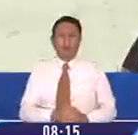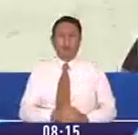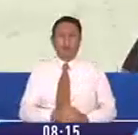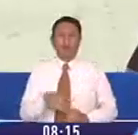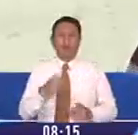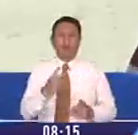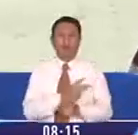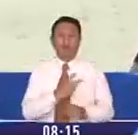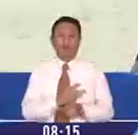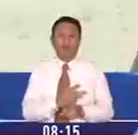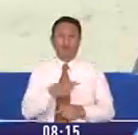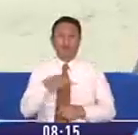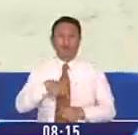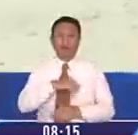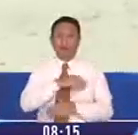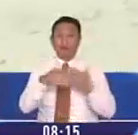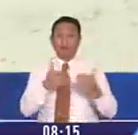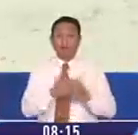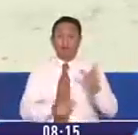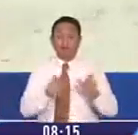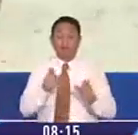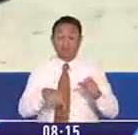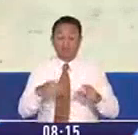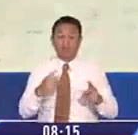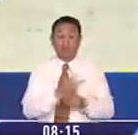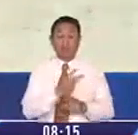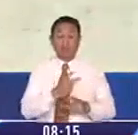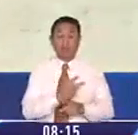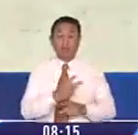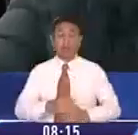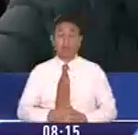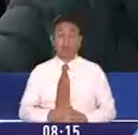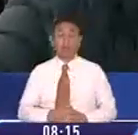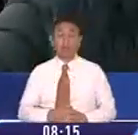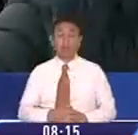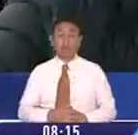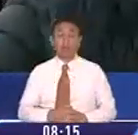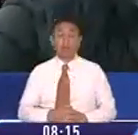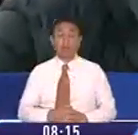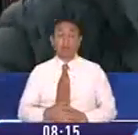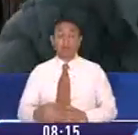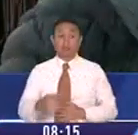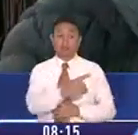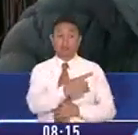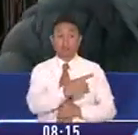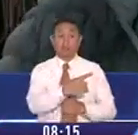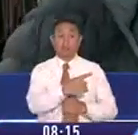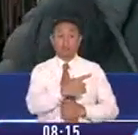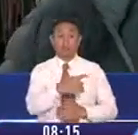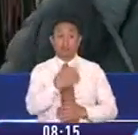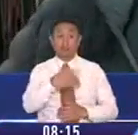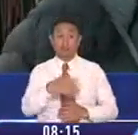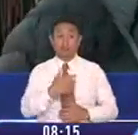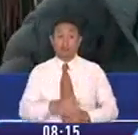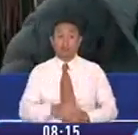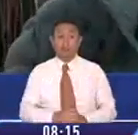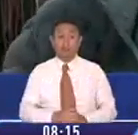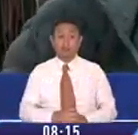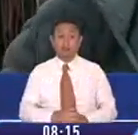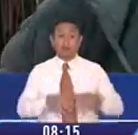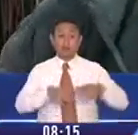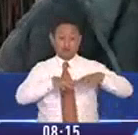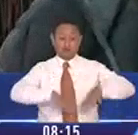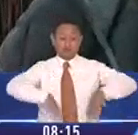Peligroso para toda persona también que venga. Eso, vaya a ver cómo está, eso está como un socavón,